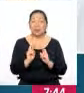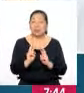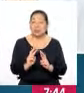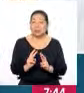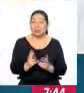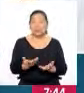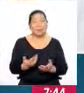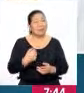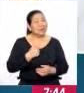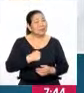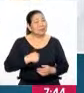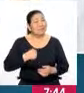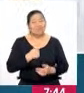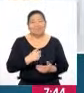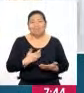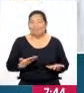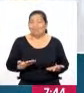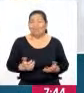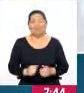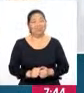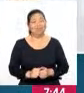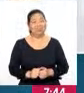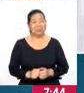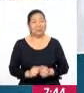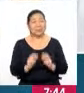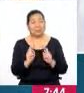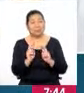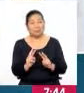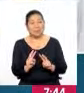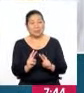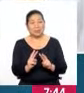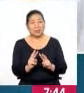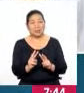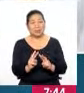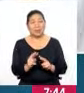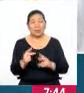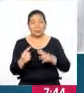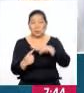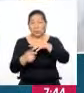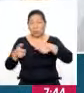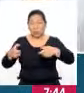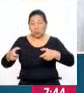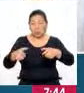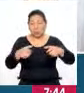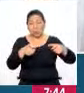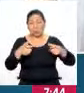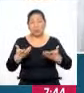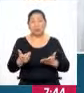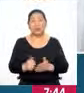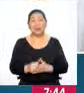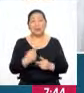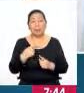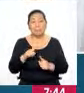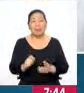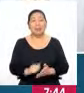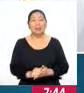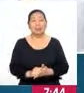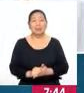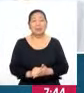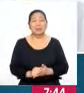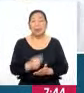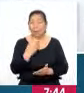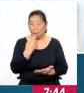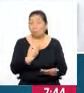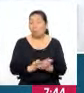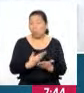que lamentablemente nosotros vemos a través de las imágenes satelitales, a través de la oficina de catástrofe y monitoreo satelital, y